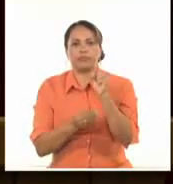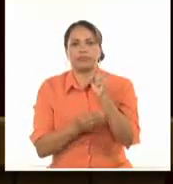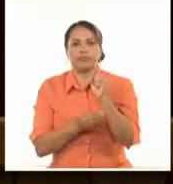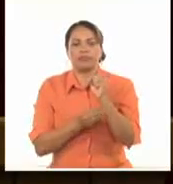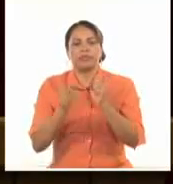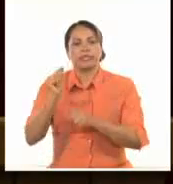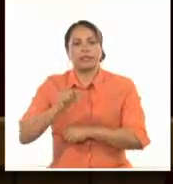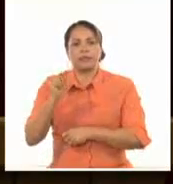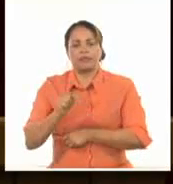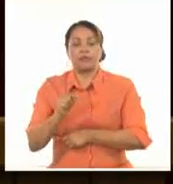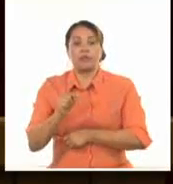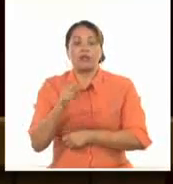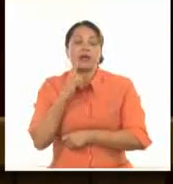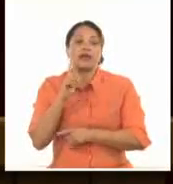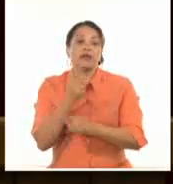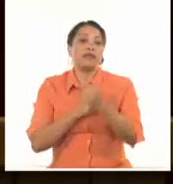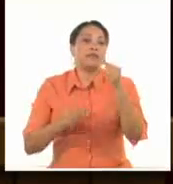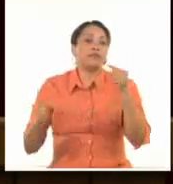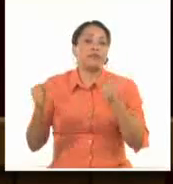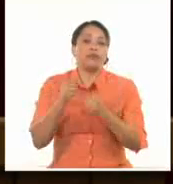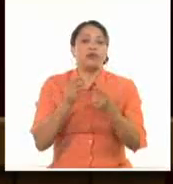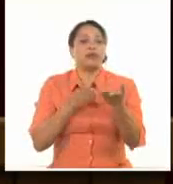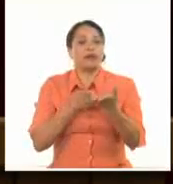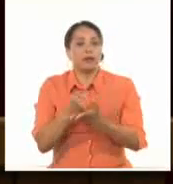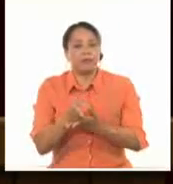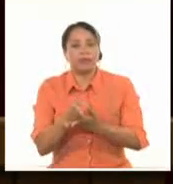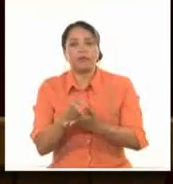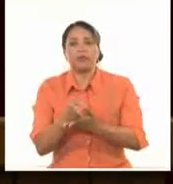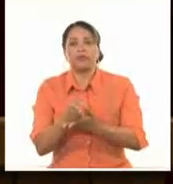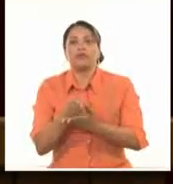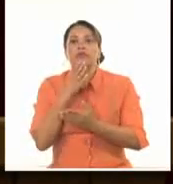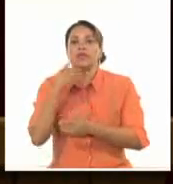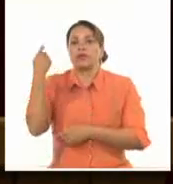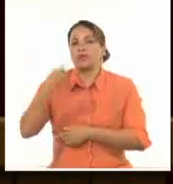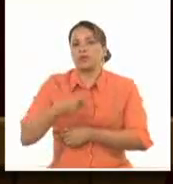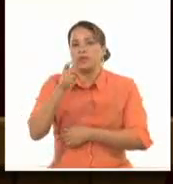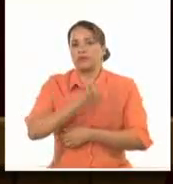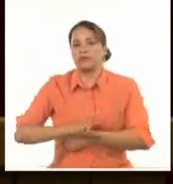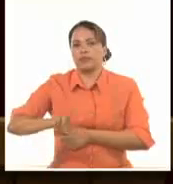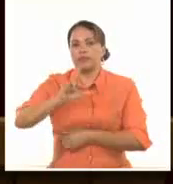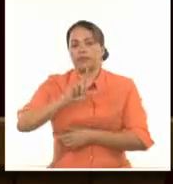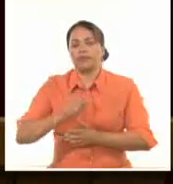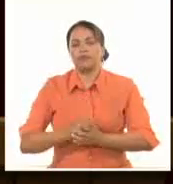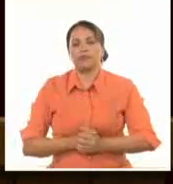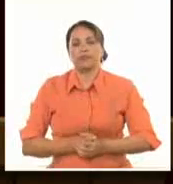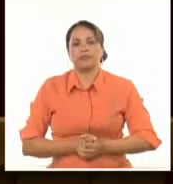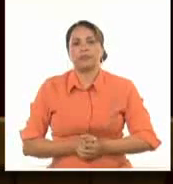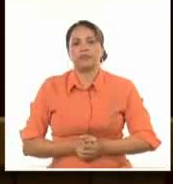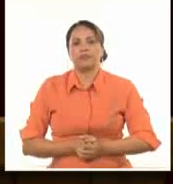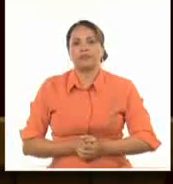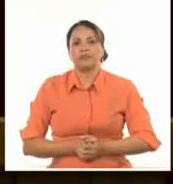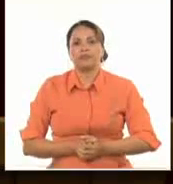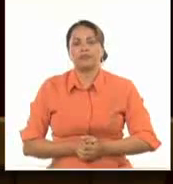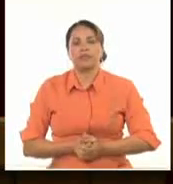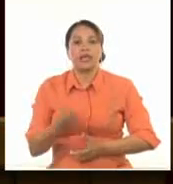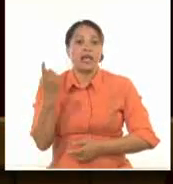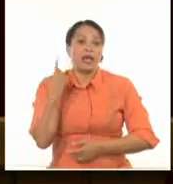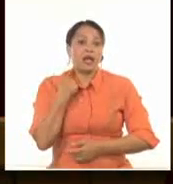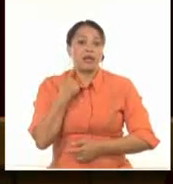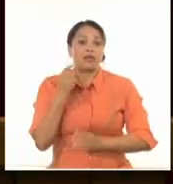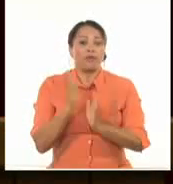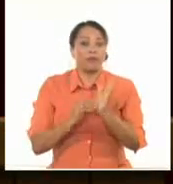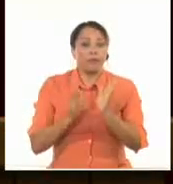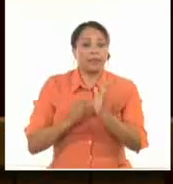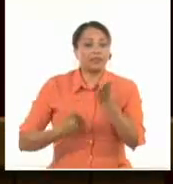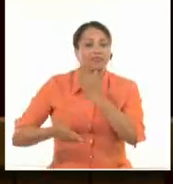humano y por el camino que conduce al mayor grado de justicia social posible. Los últimos años y meses